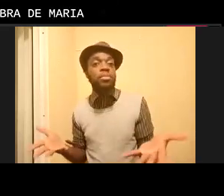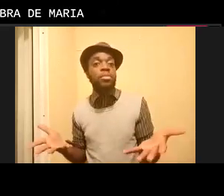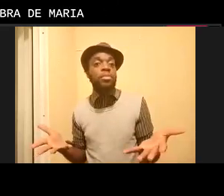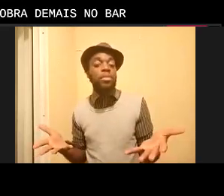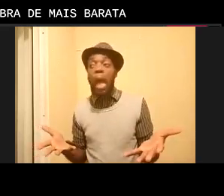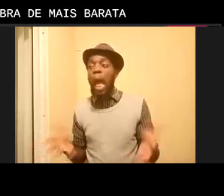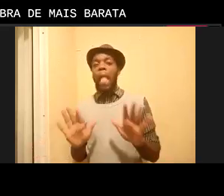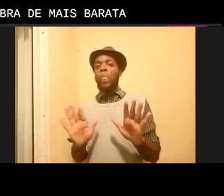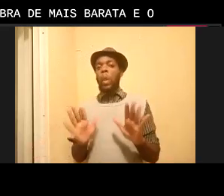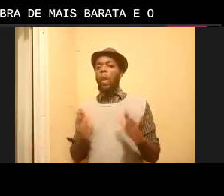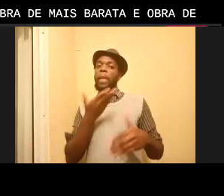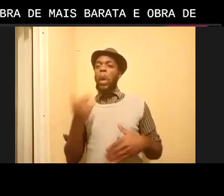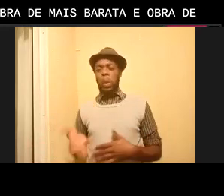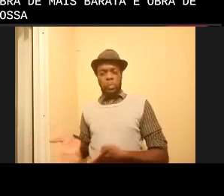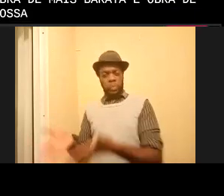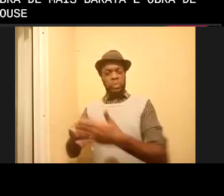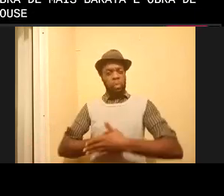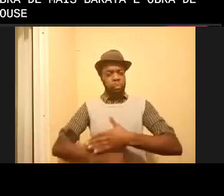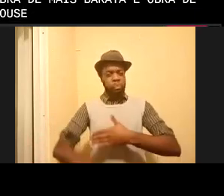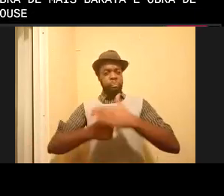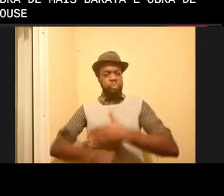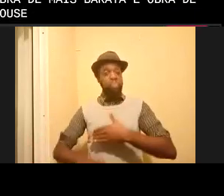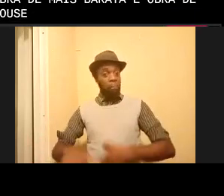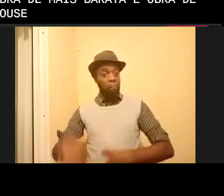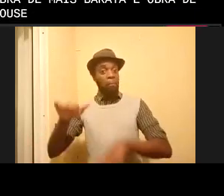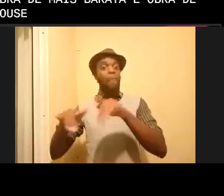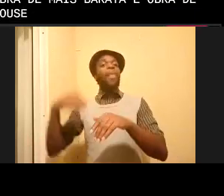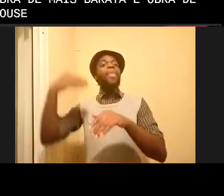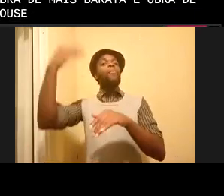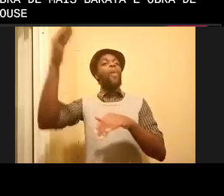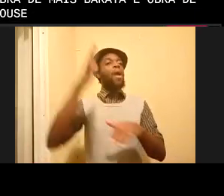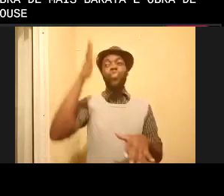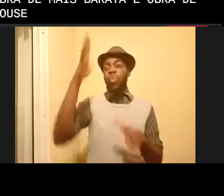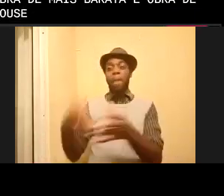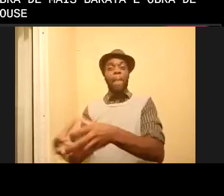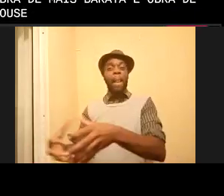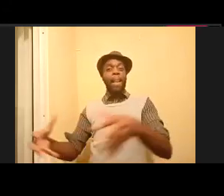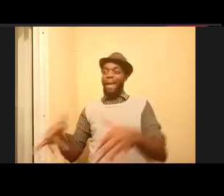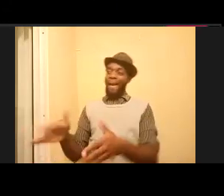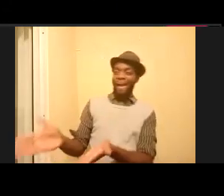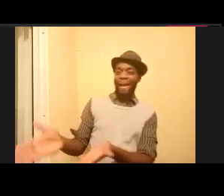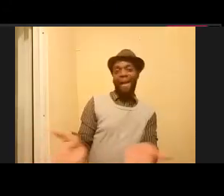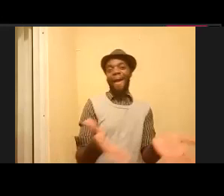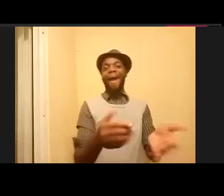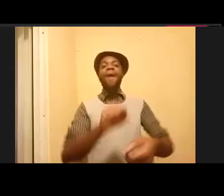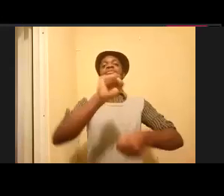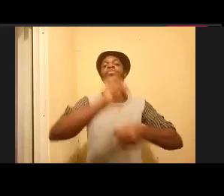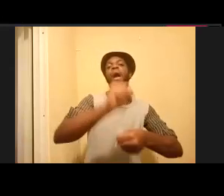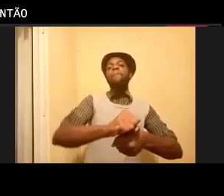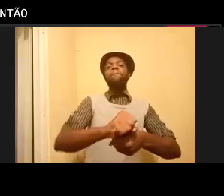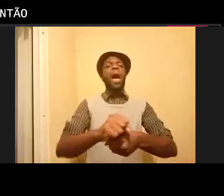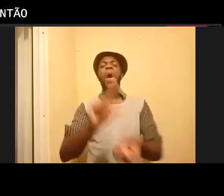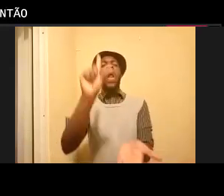barata, tecnificada o medianamente tecnificada. Esto les conviene en